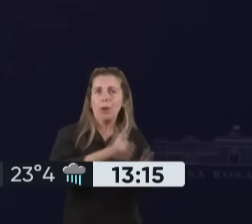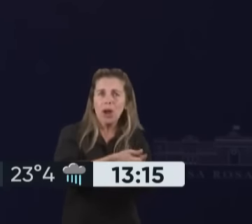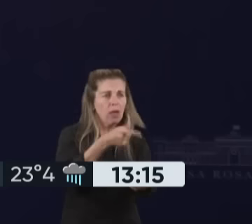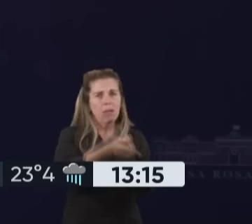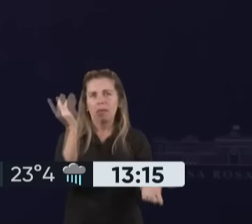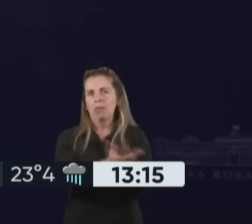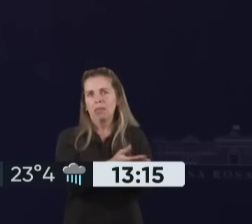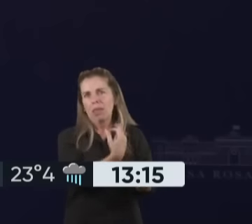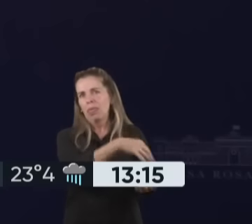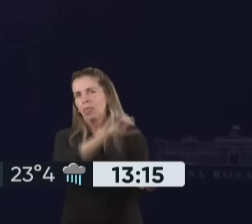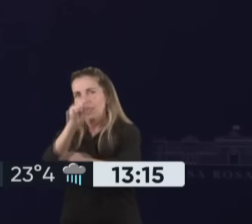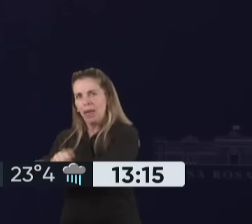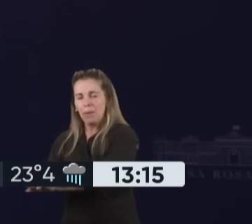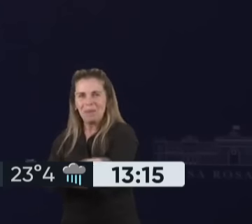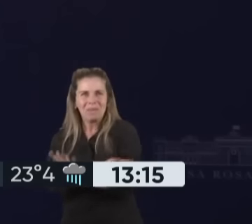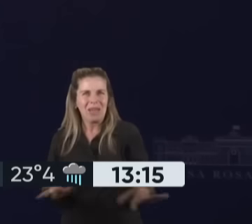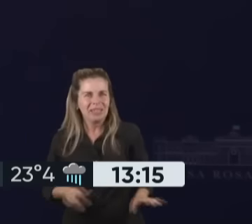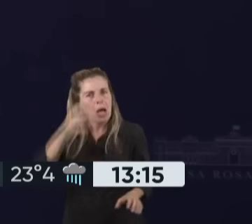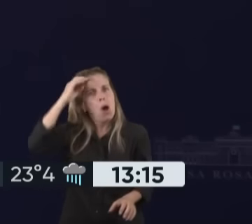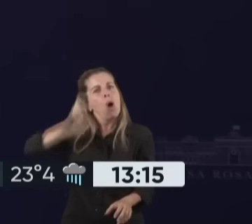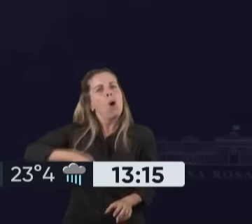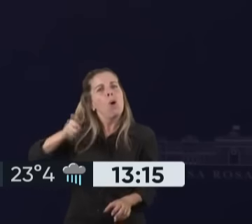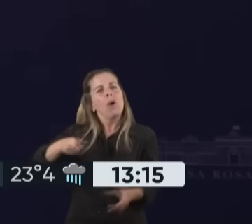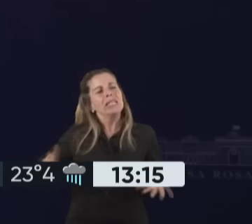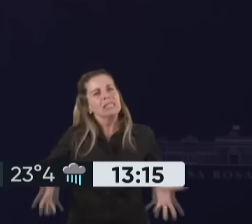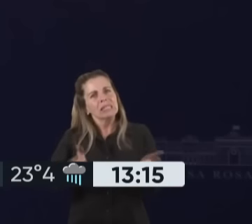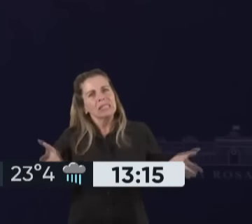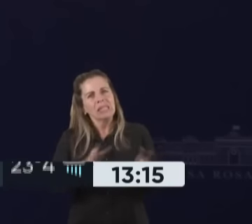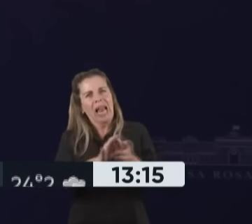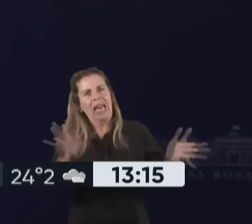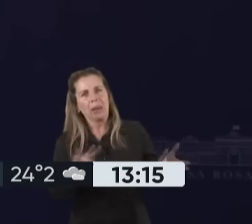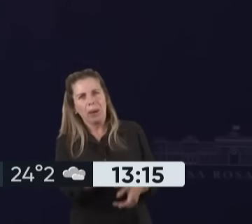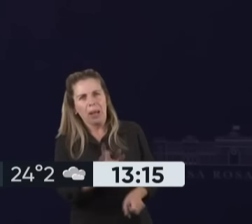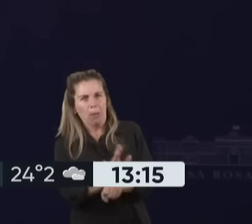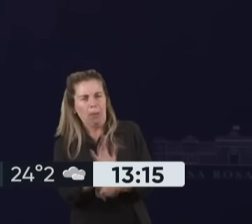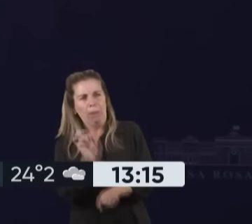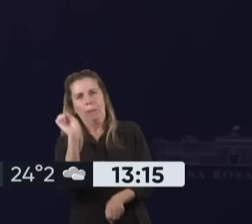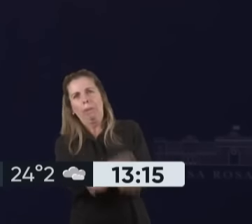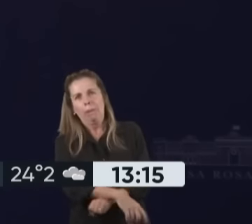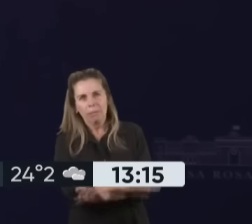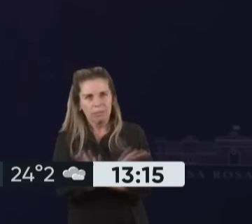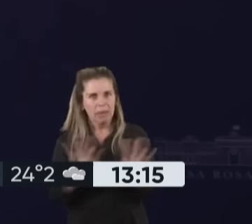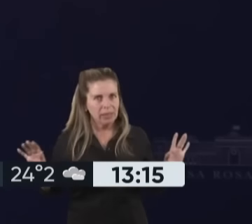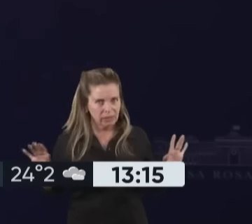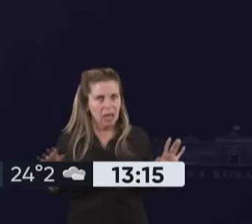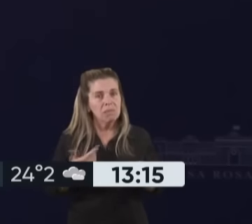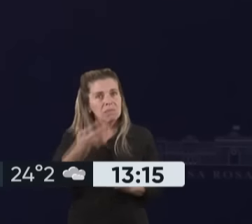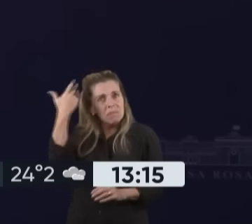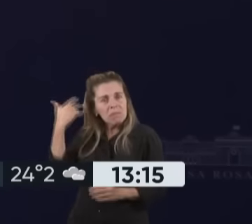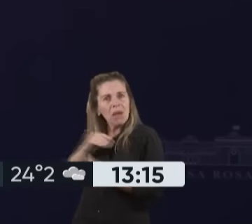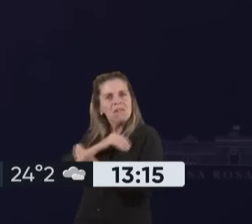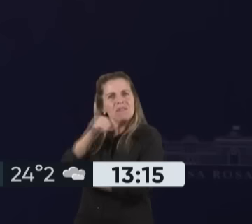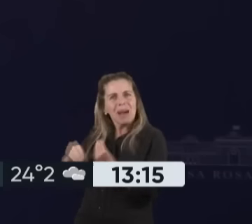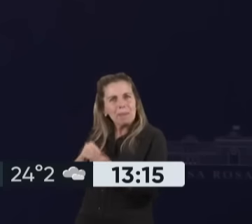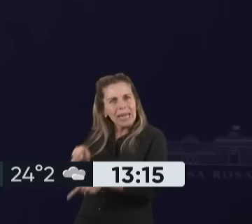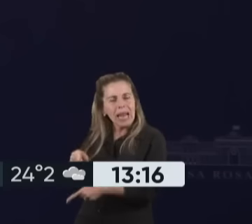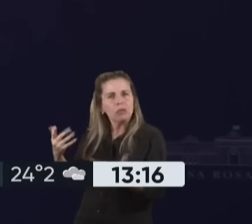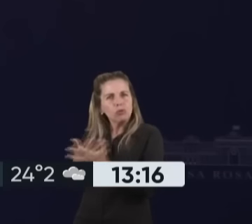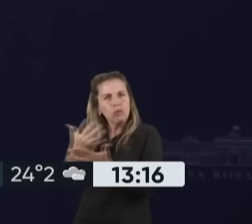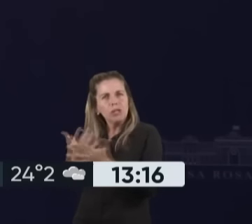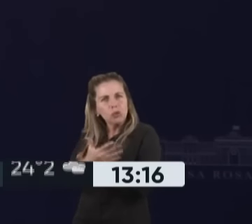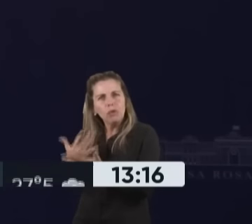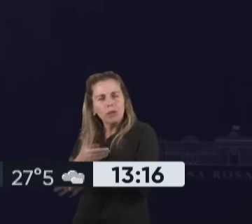la doctrina zafaronista donde el victimario se convertía en víctima ante los ojos de la ley y donde las familias que perdieron a un ser querido